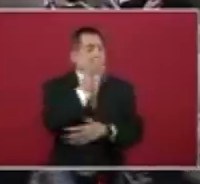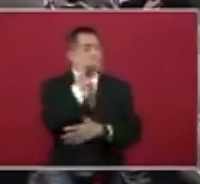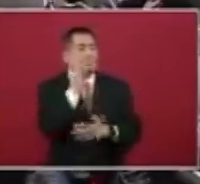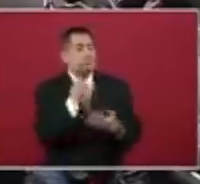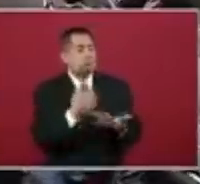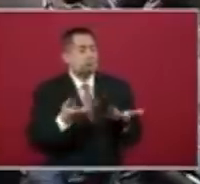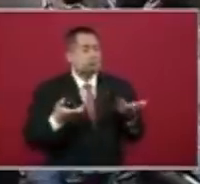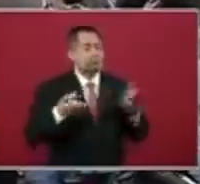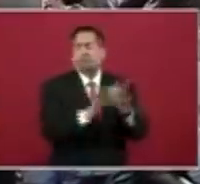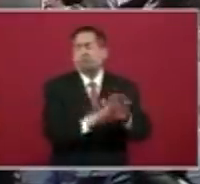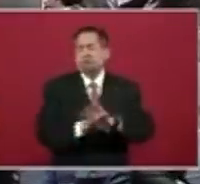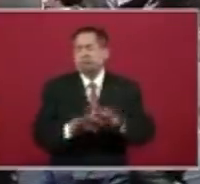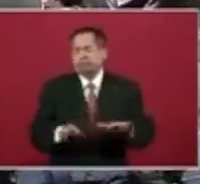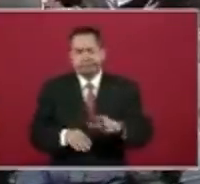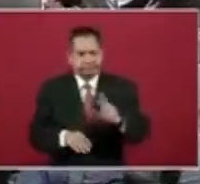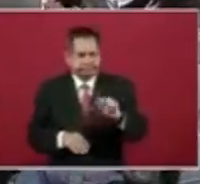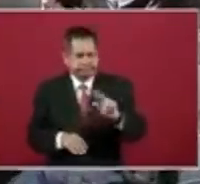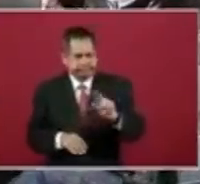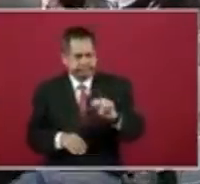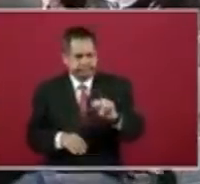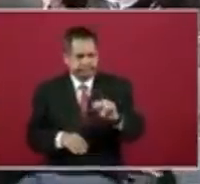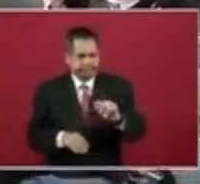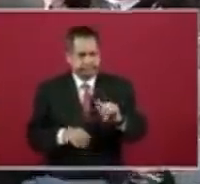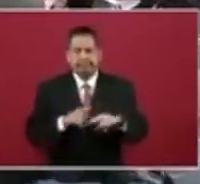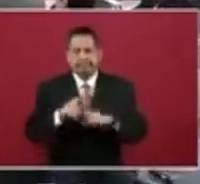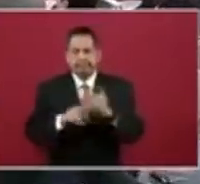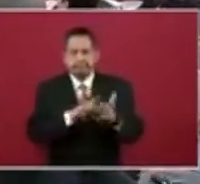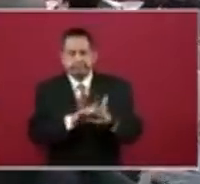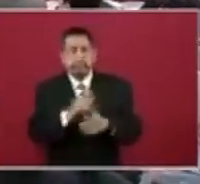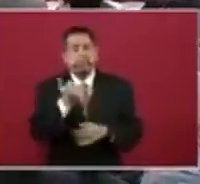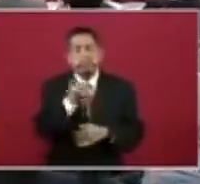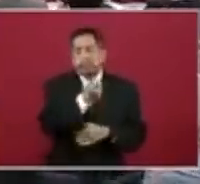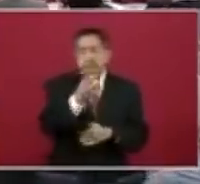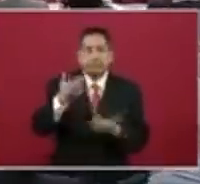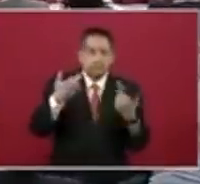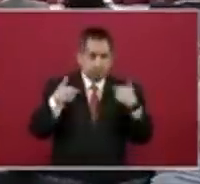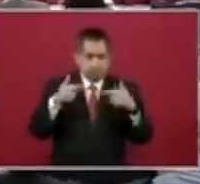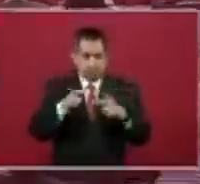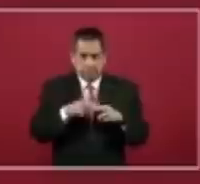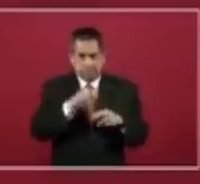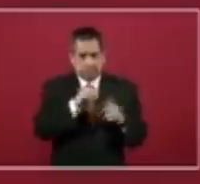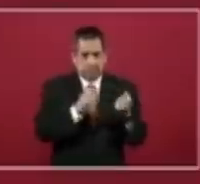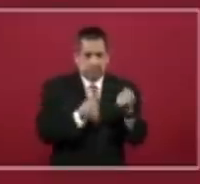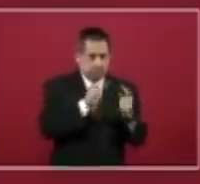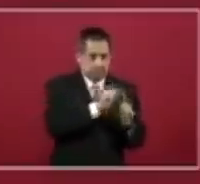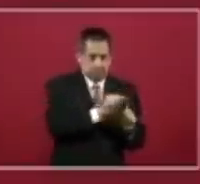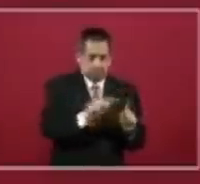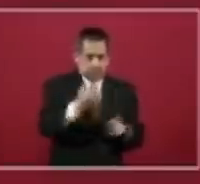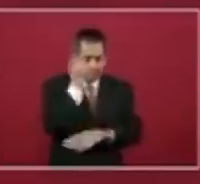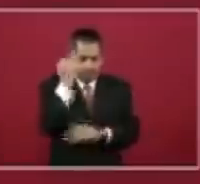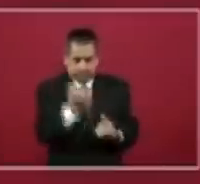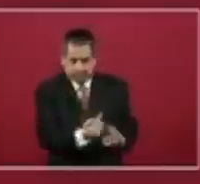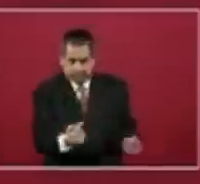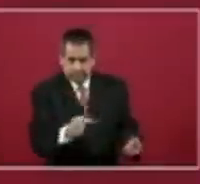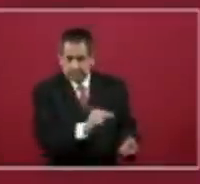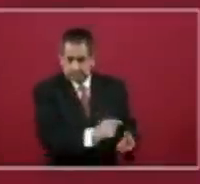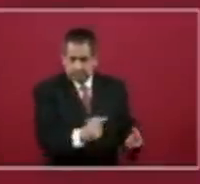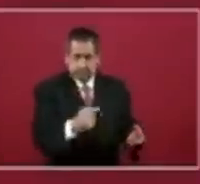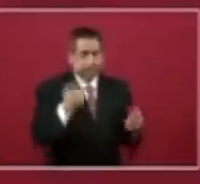no. Se va a apoyar, y hay maestras en las estancias infantiles